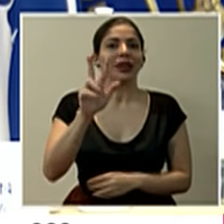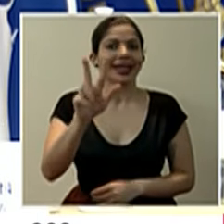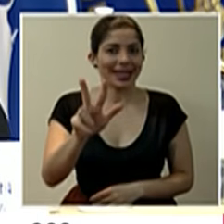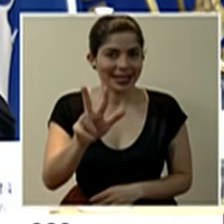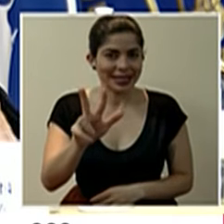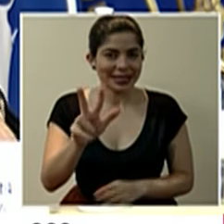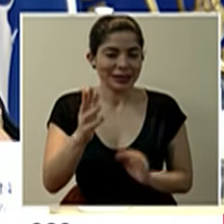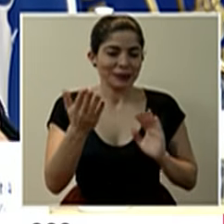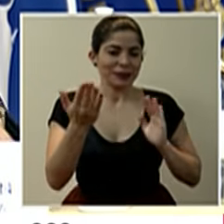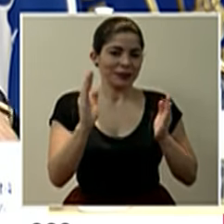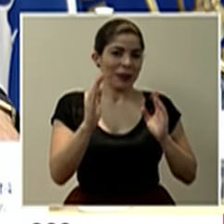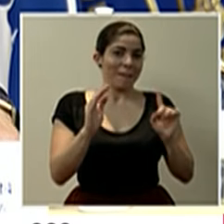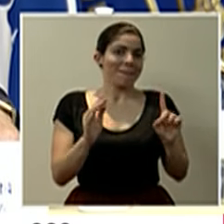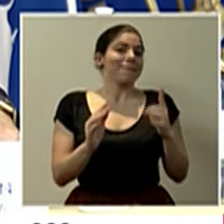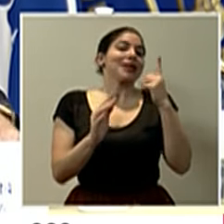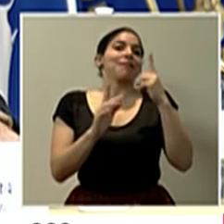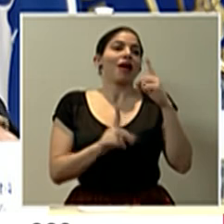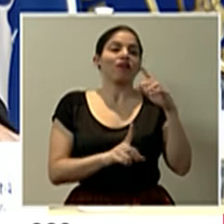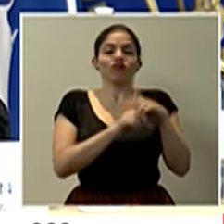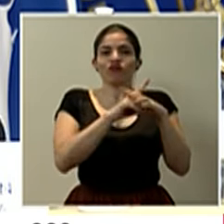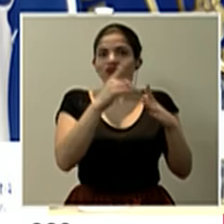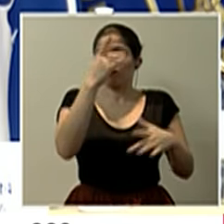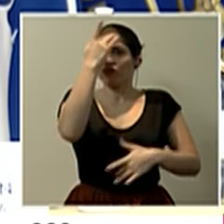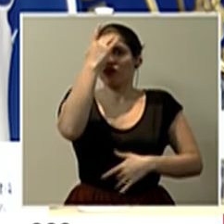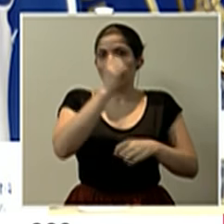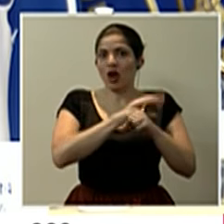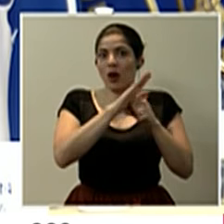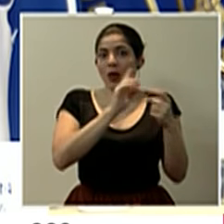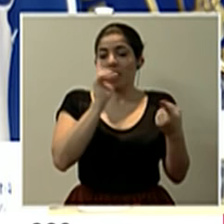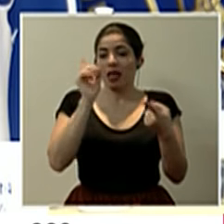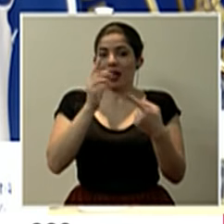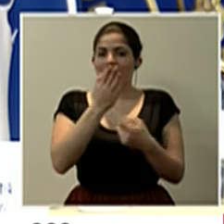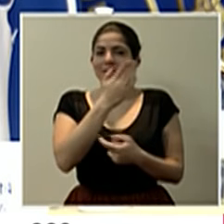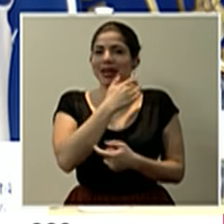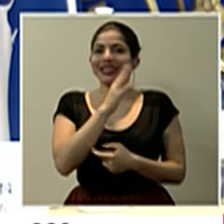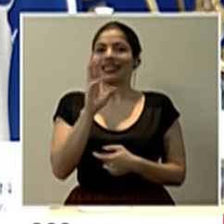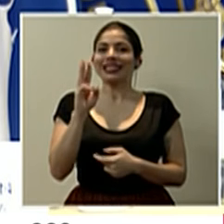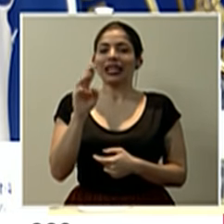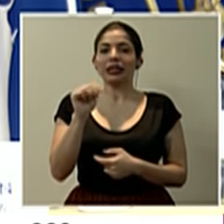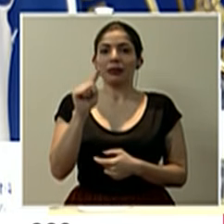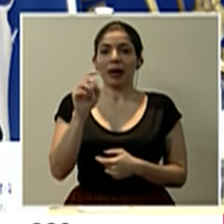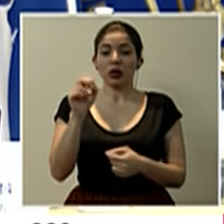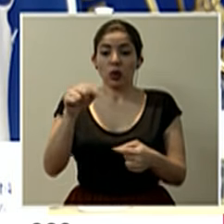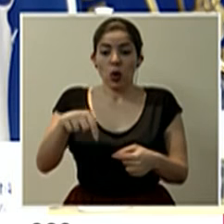relación al primer día que tuvimos el primer caso, el pasado 6 de marzo.